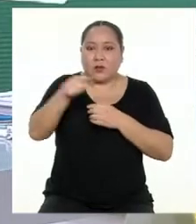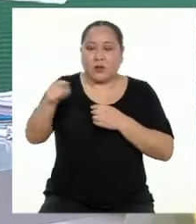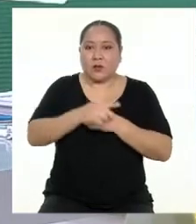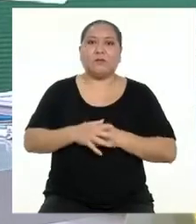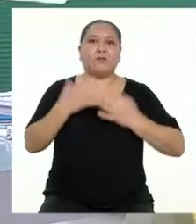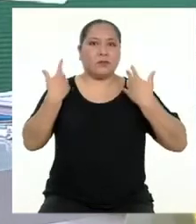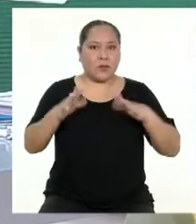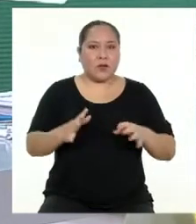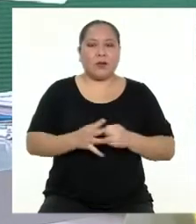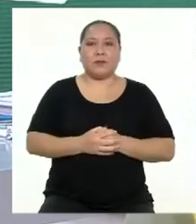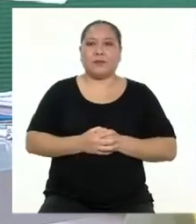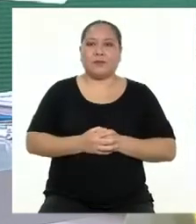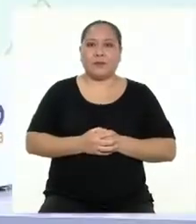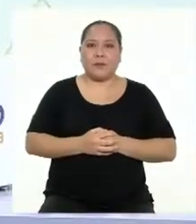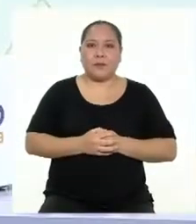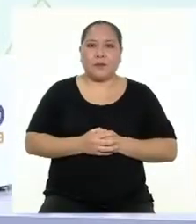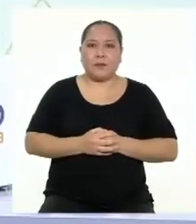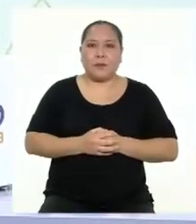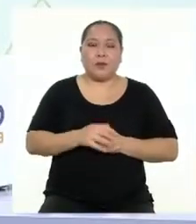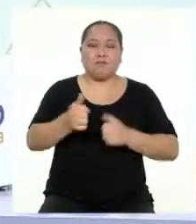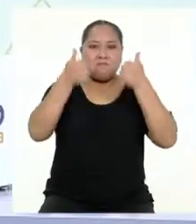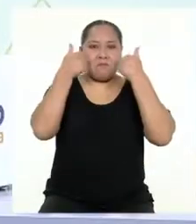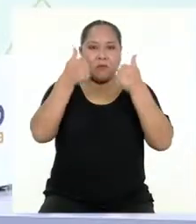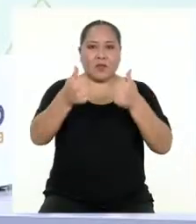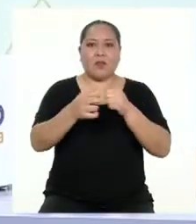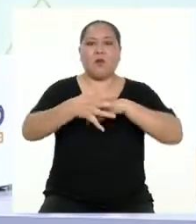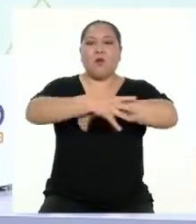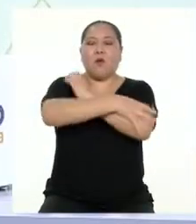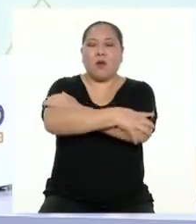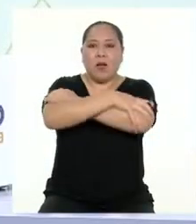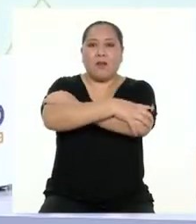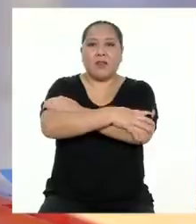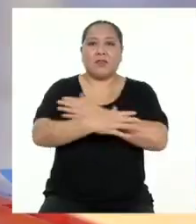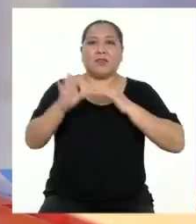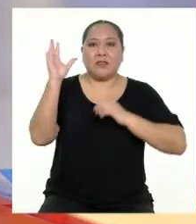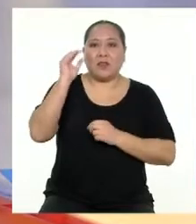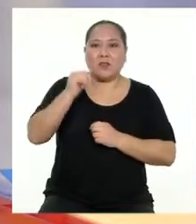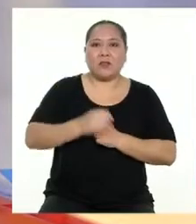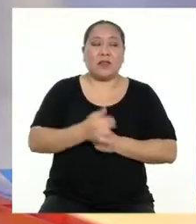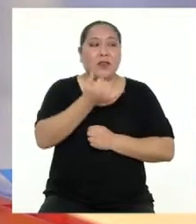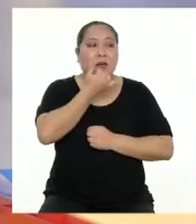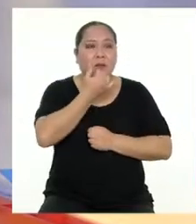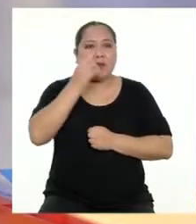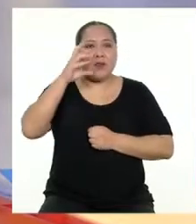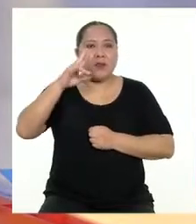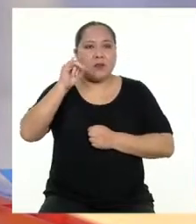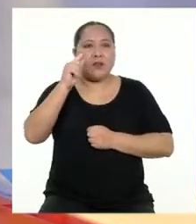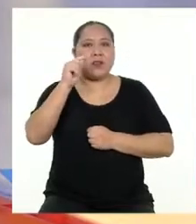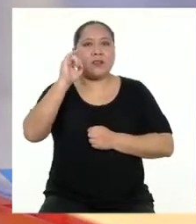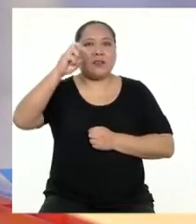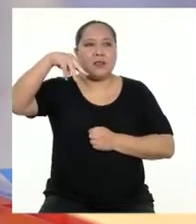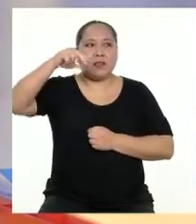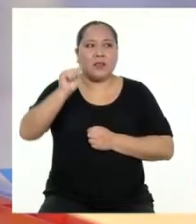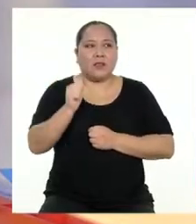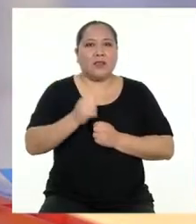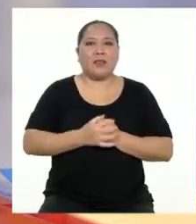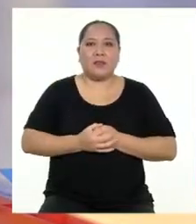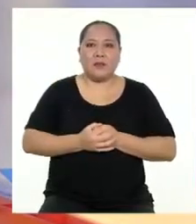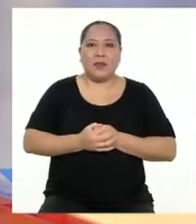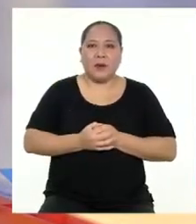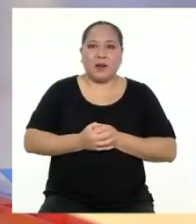pena. Muy bien dicho. Un abrazo. Chao, chao. ¿Qué pasó con Cristina? ¿Sigue con sus